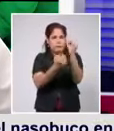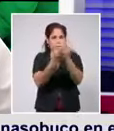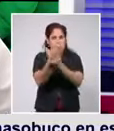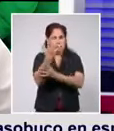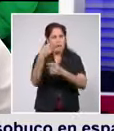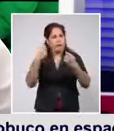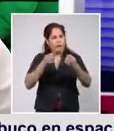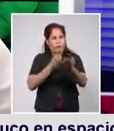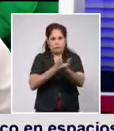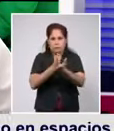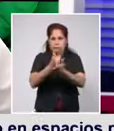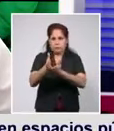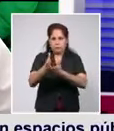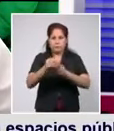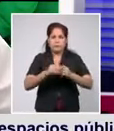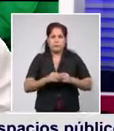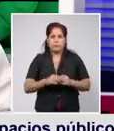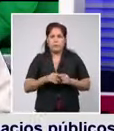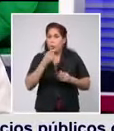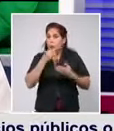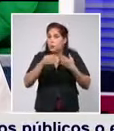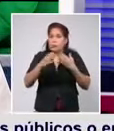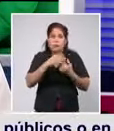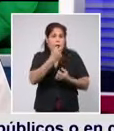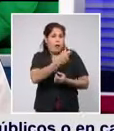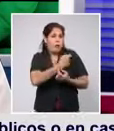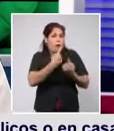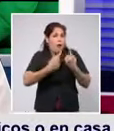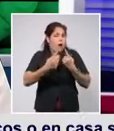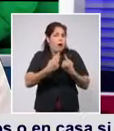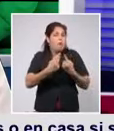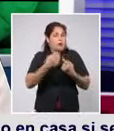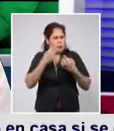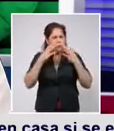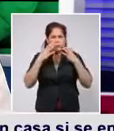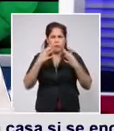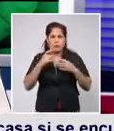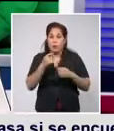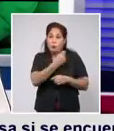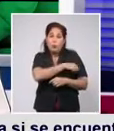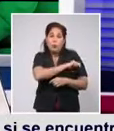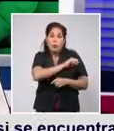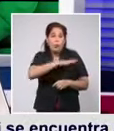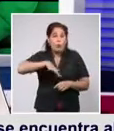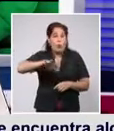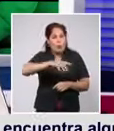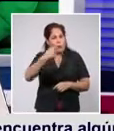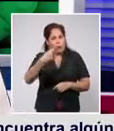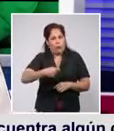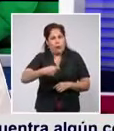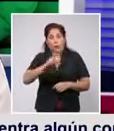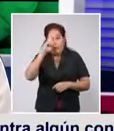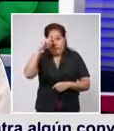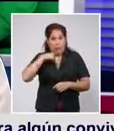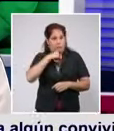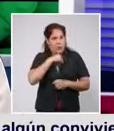de protección, si bien son necesarias para toda la población, para el personal de la